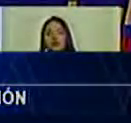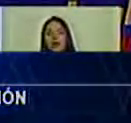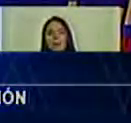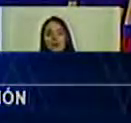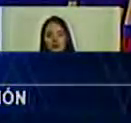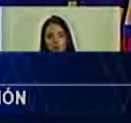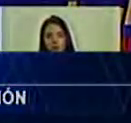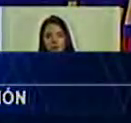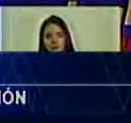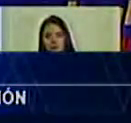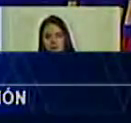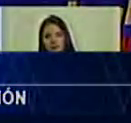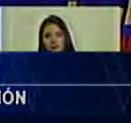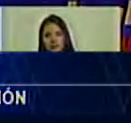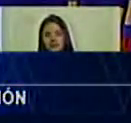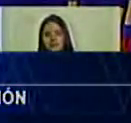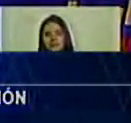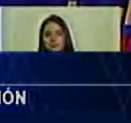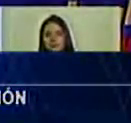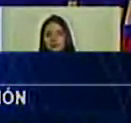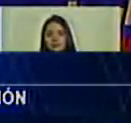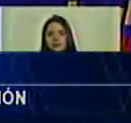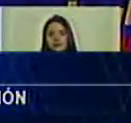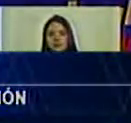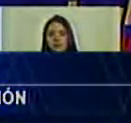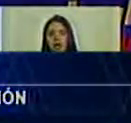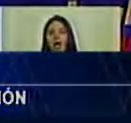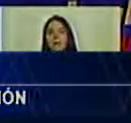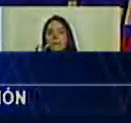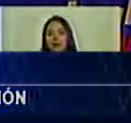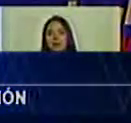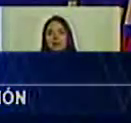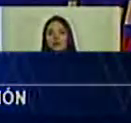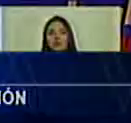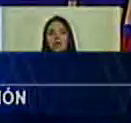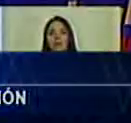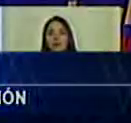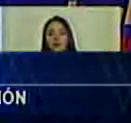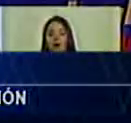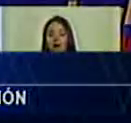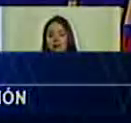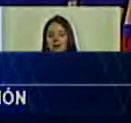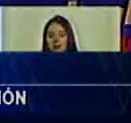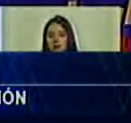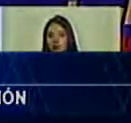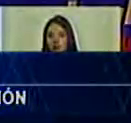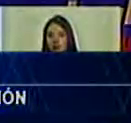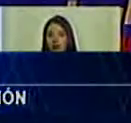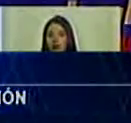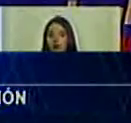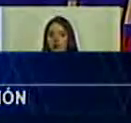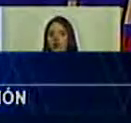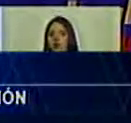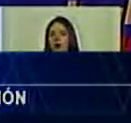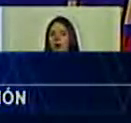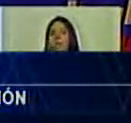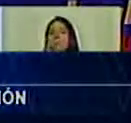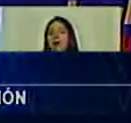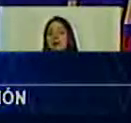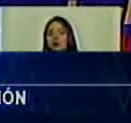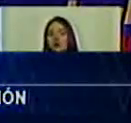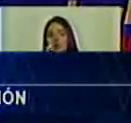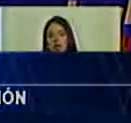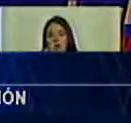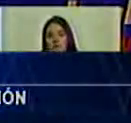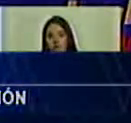sumando, son 20 millones de personas hasta esa elección, 20 millones de votantes,